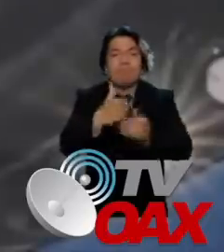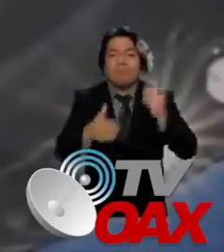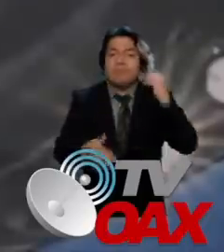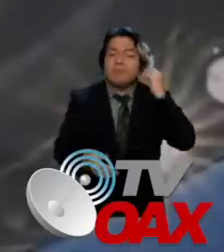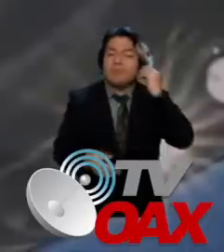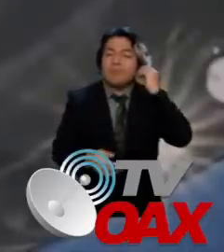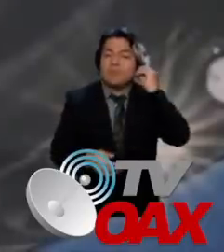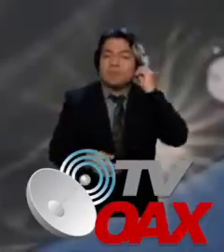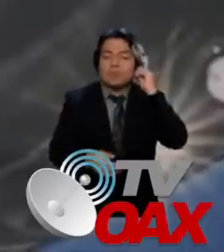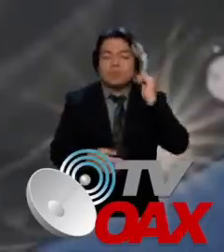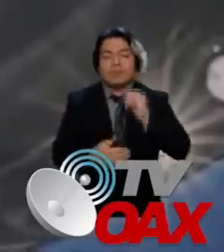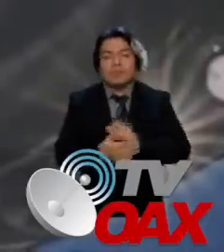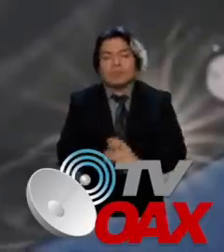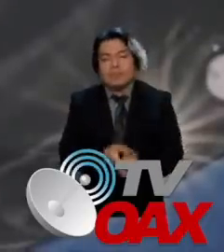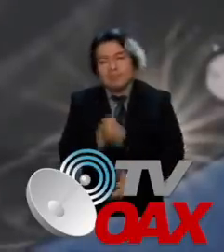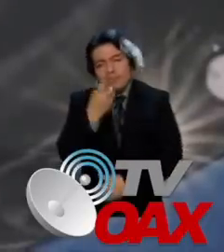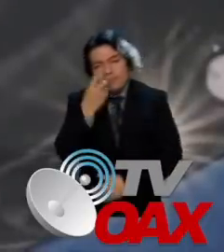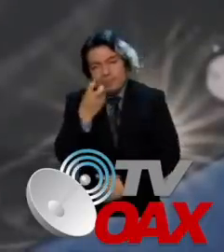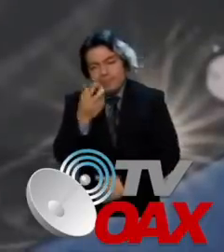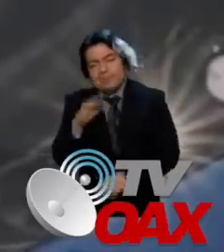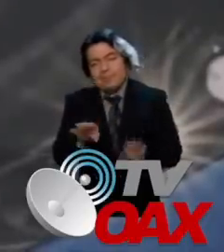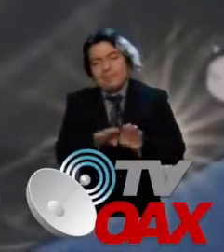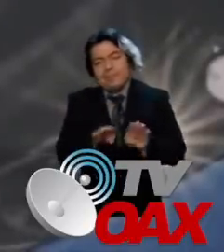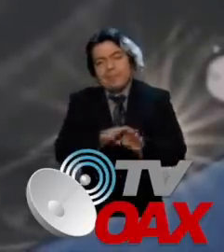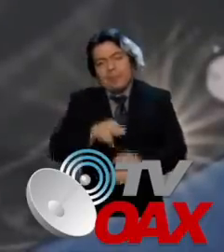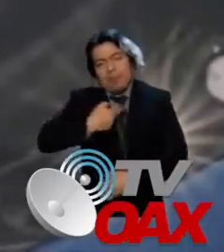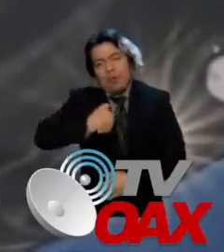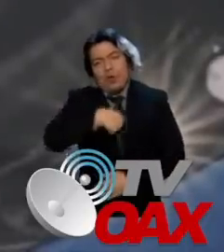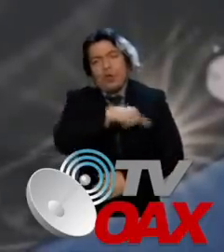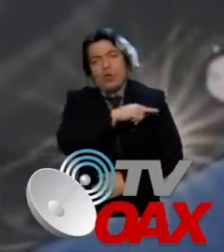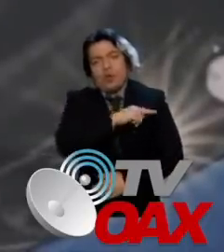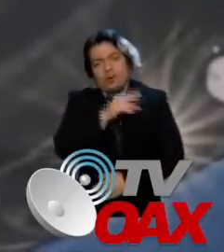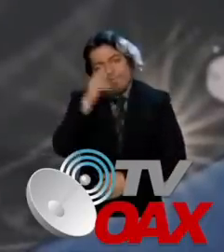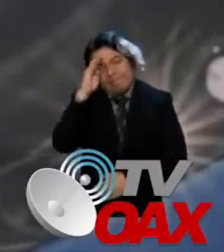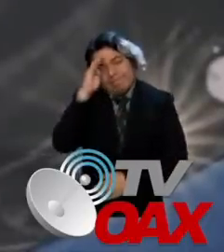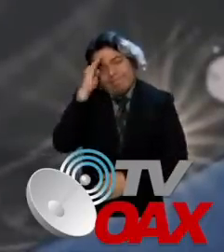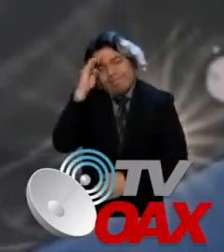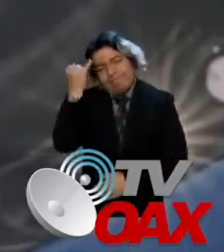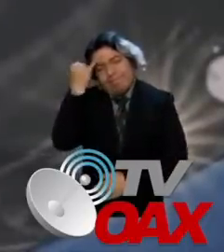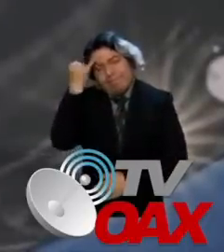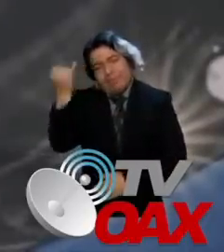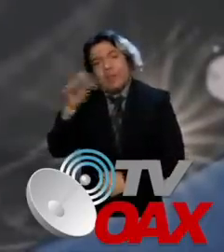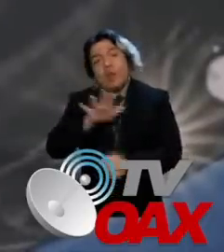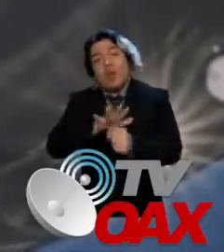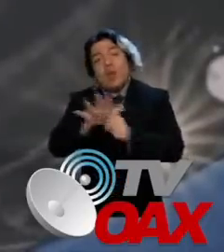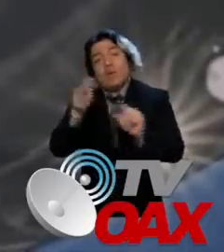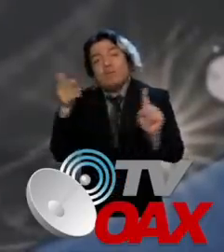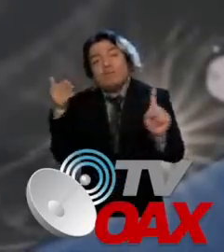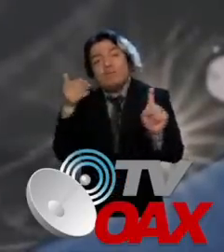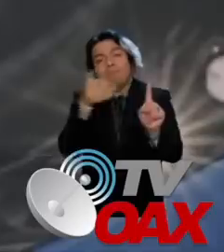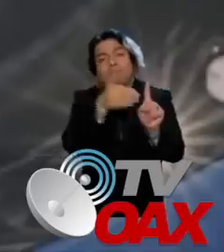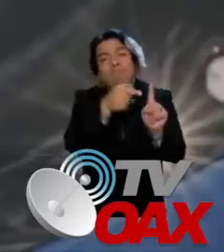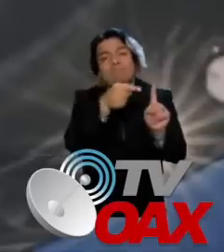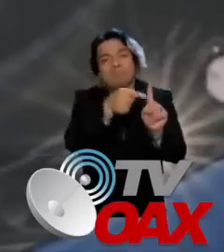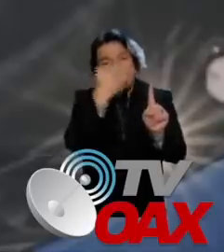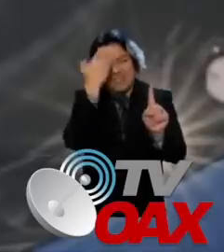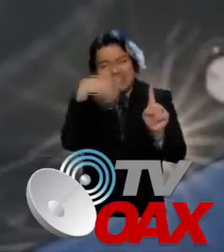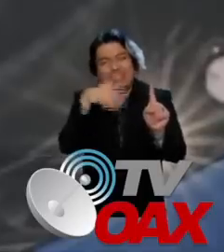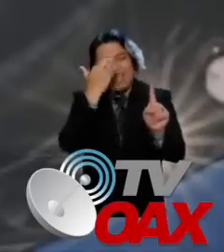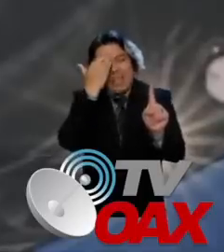Esa es la esencia del movimiento que representamos, de la cuarta transformación de la vida pública de